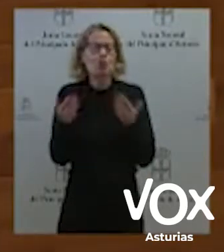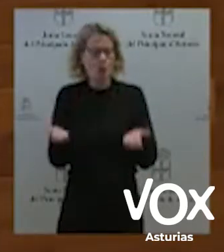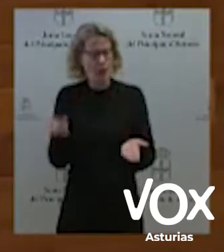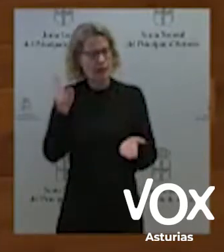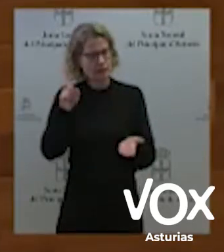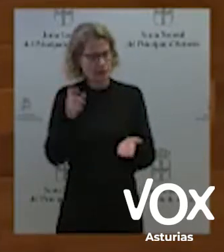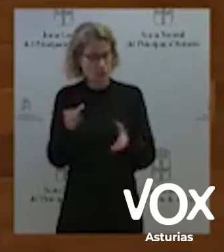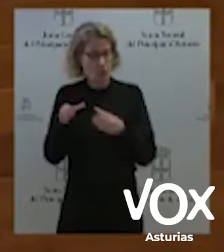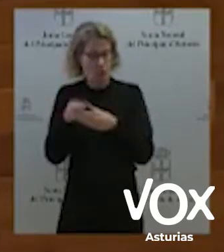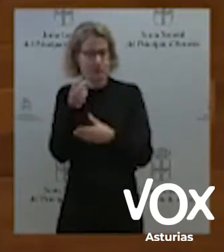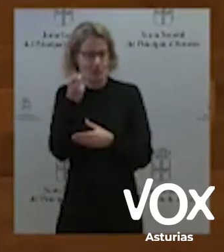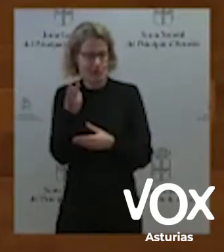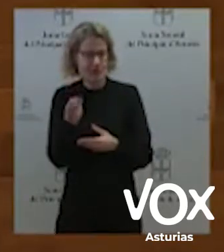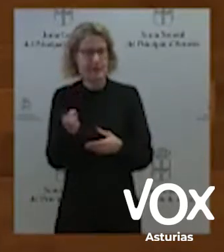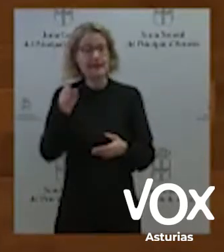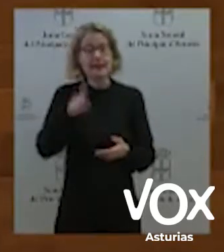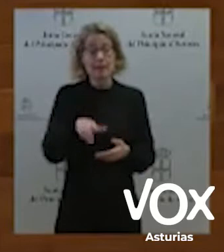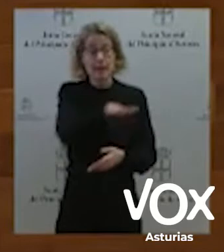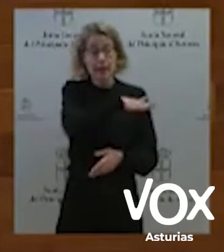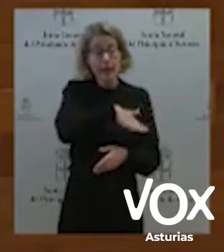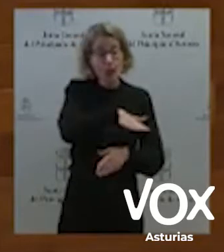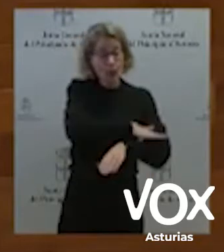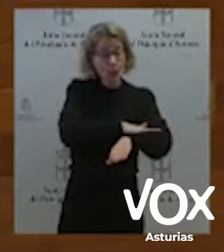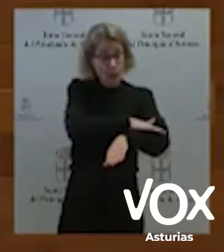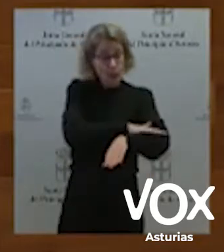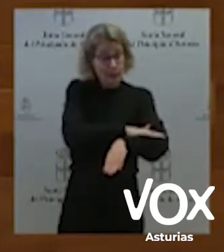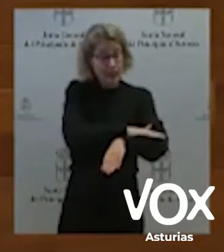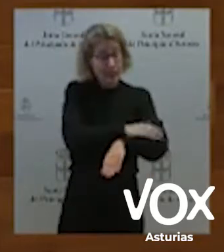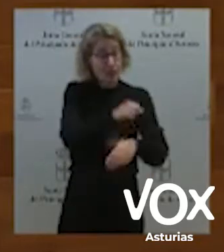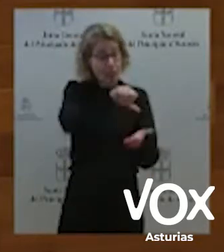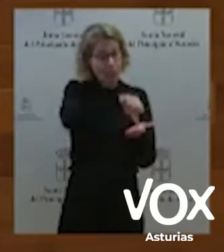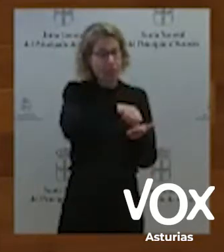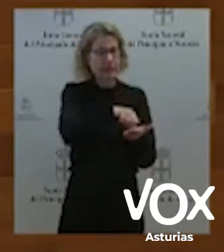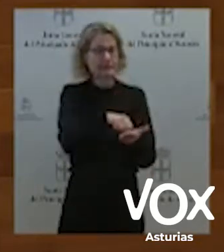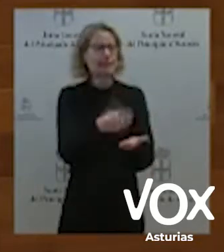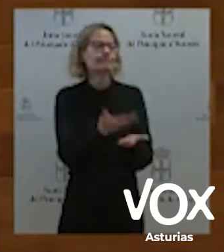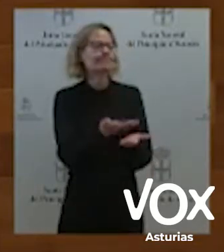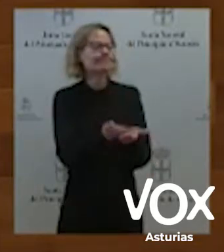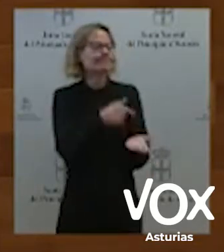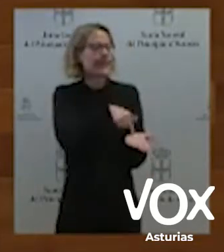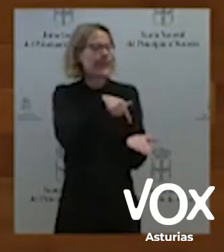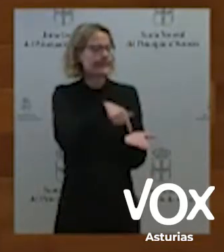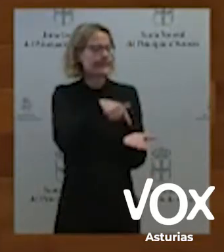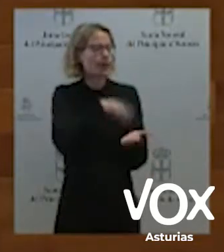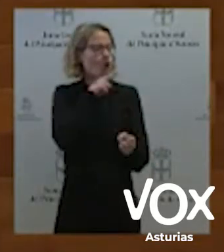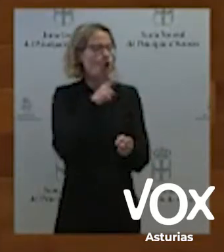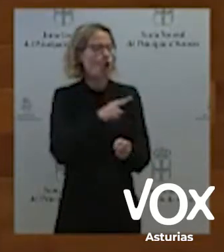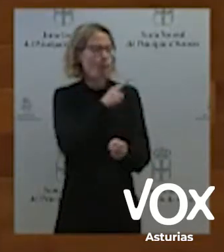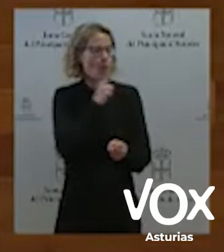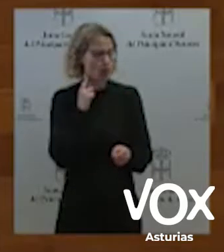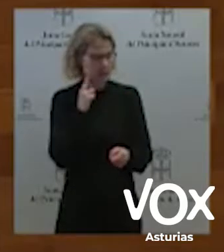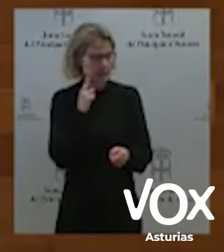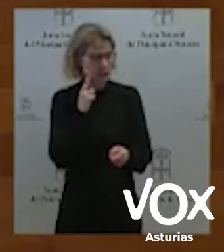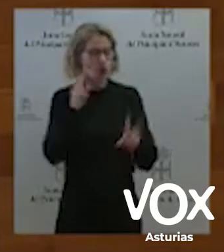central que cumpla sus compromisos en lo que a las infraestructuras asturianas se refiere, al plan de empleo, al impulso del medio rural o a la